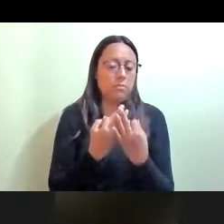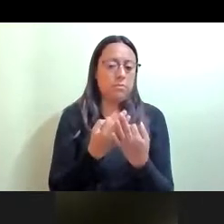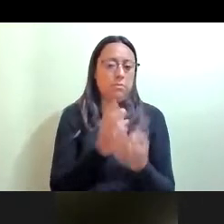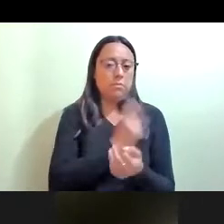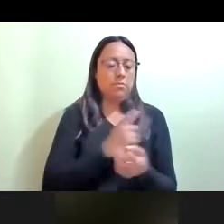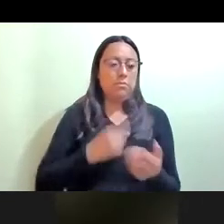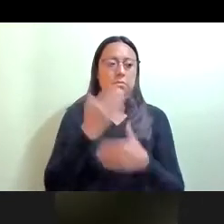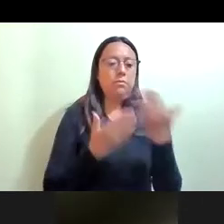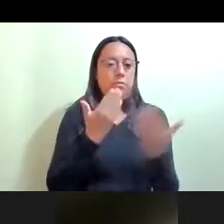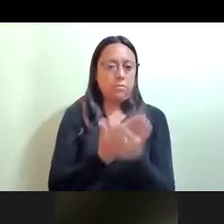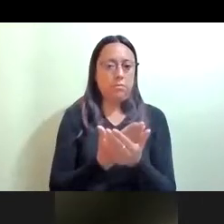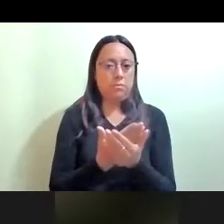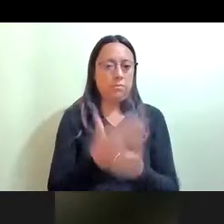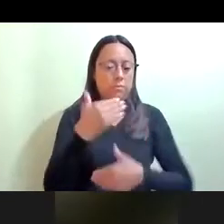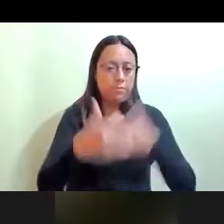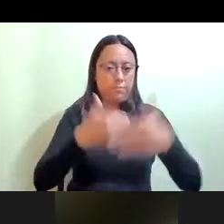procedimiento.